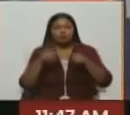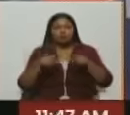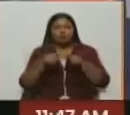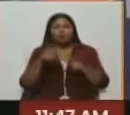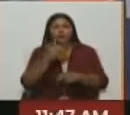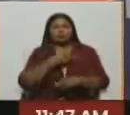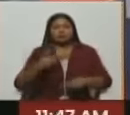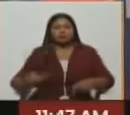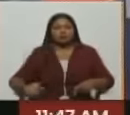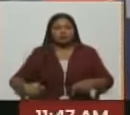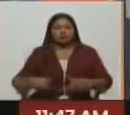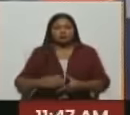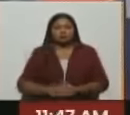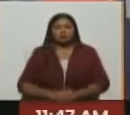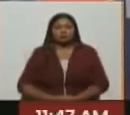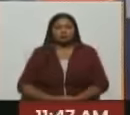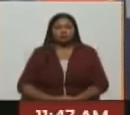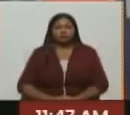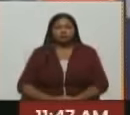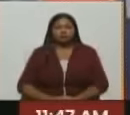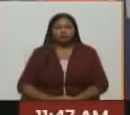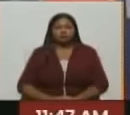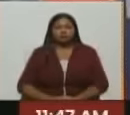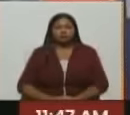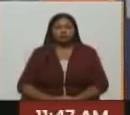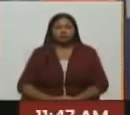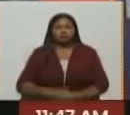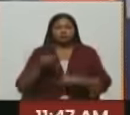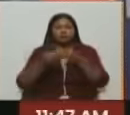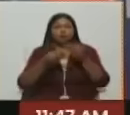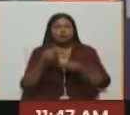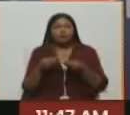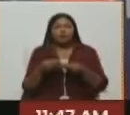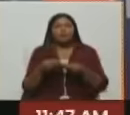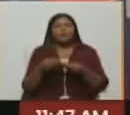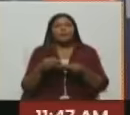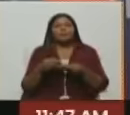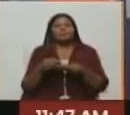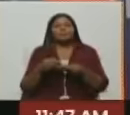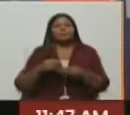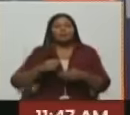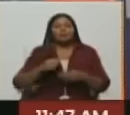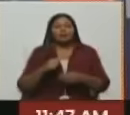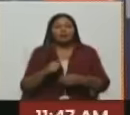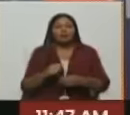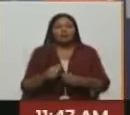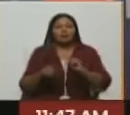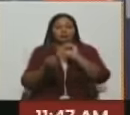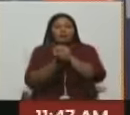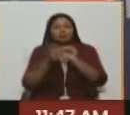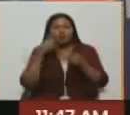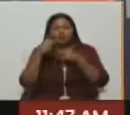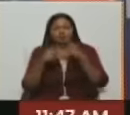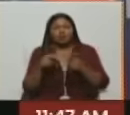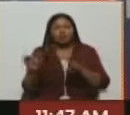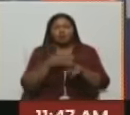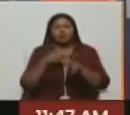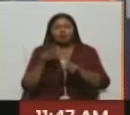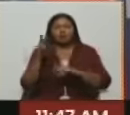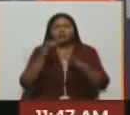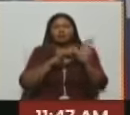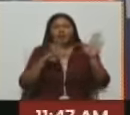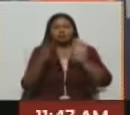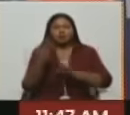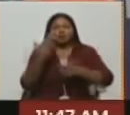presidencial, como presos políticos. Los golpistas del 30 de abril del año 2019 los incluyen